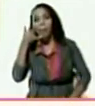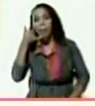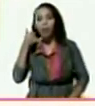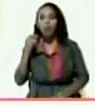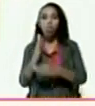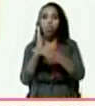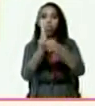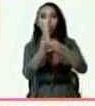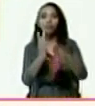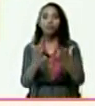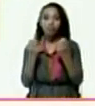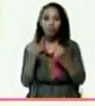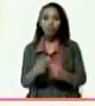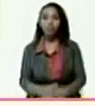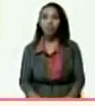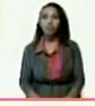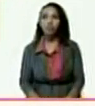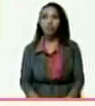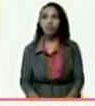para